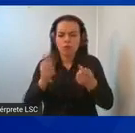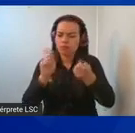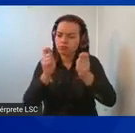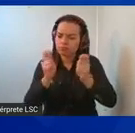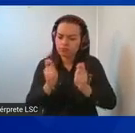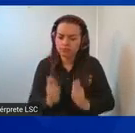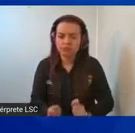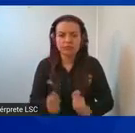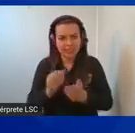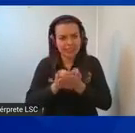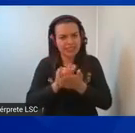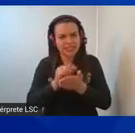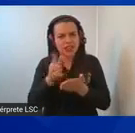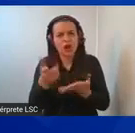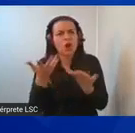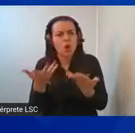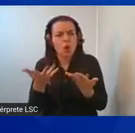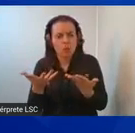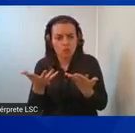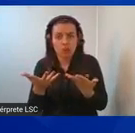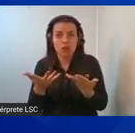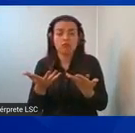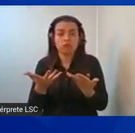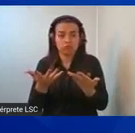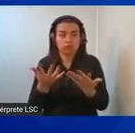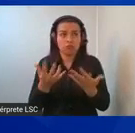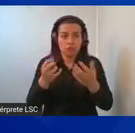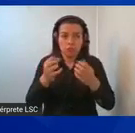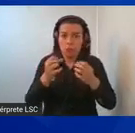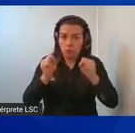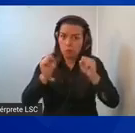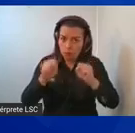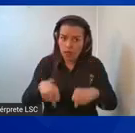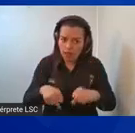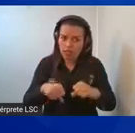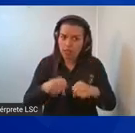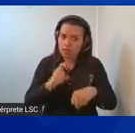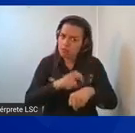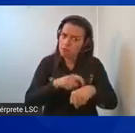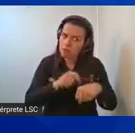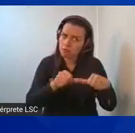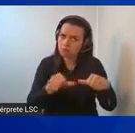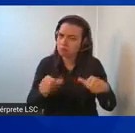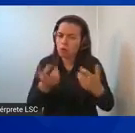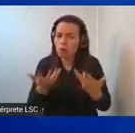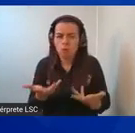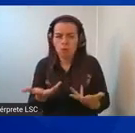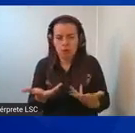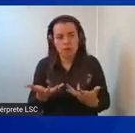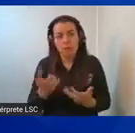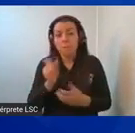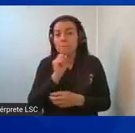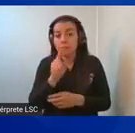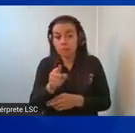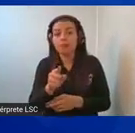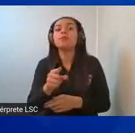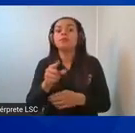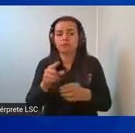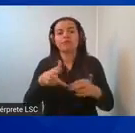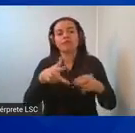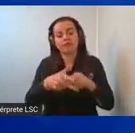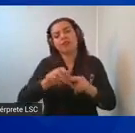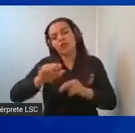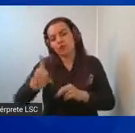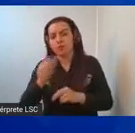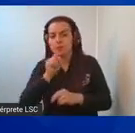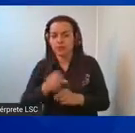esas precisiones, si hay espacio. No sé si nos vamos con esta primera pregunta y después les comento la siguiente.